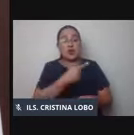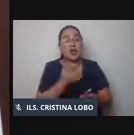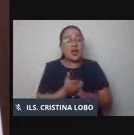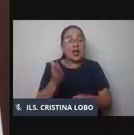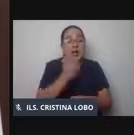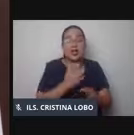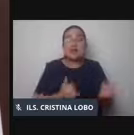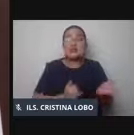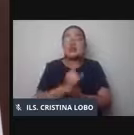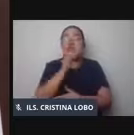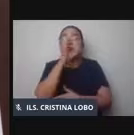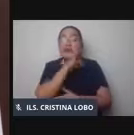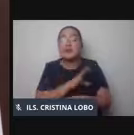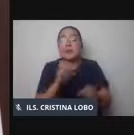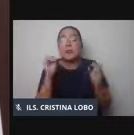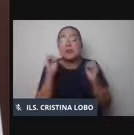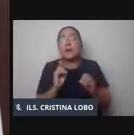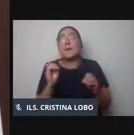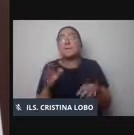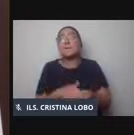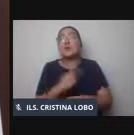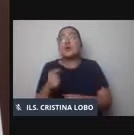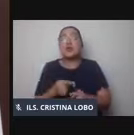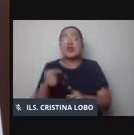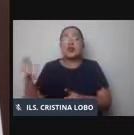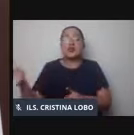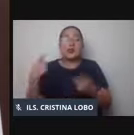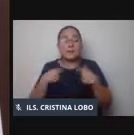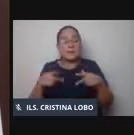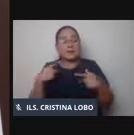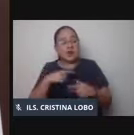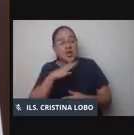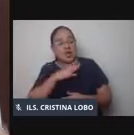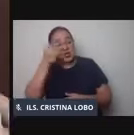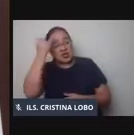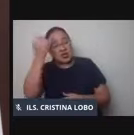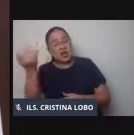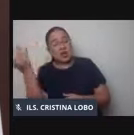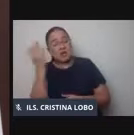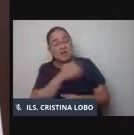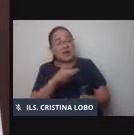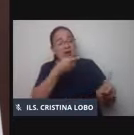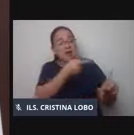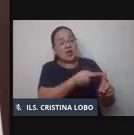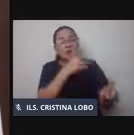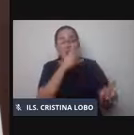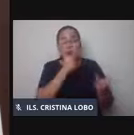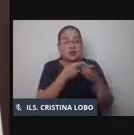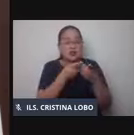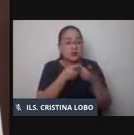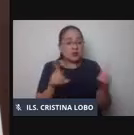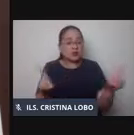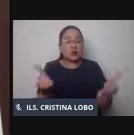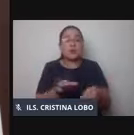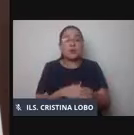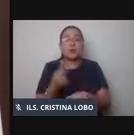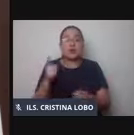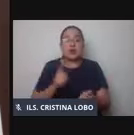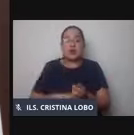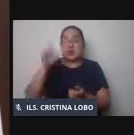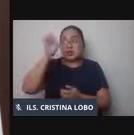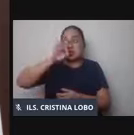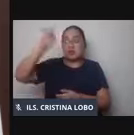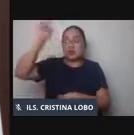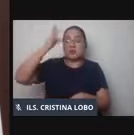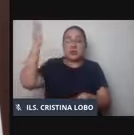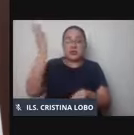mala decisión o porque hay juicios morales que la quejan como no me puedo divorciar porque está penado por Dios. Y ahorita